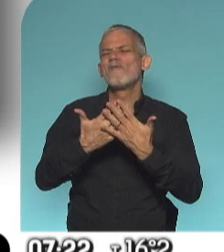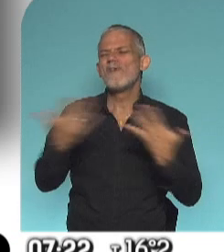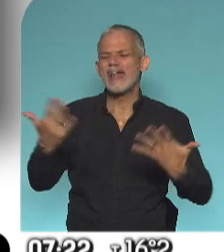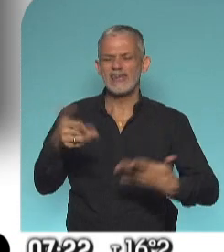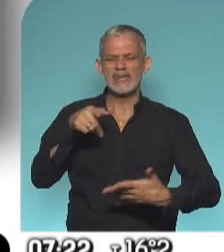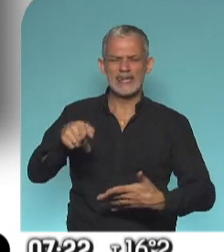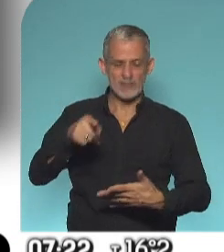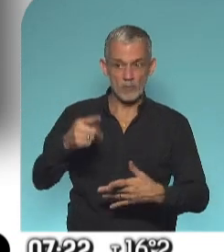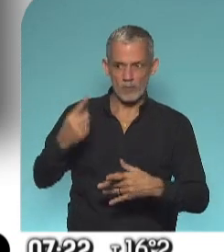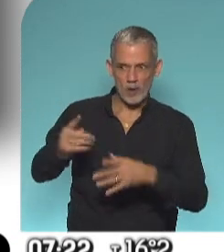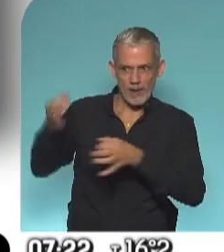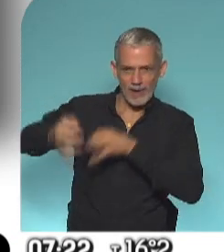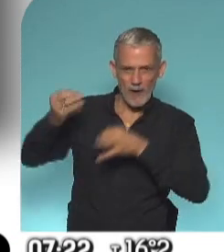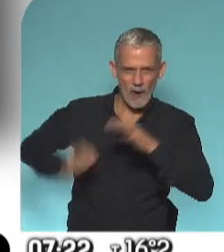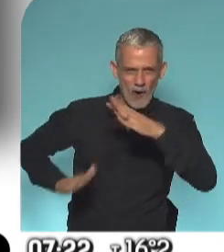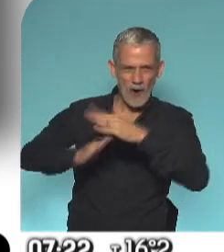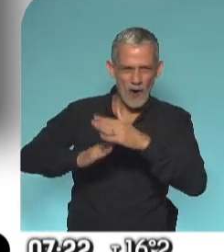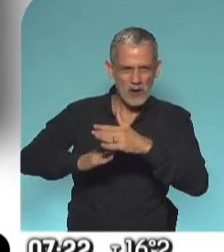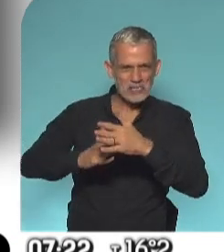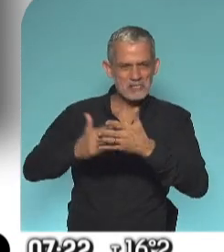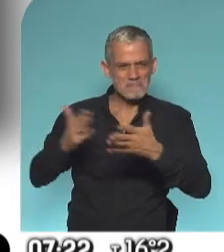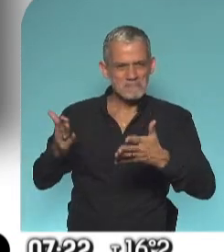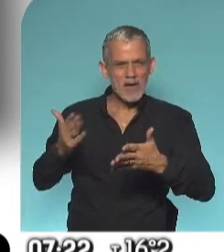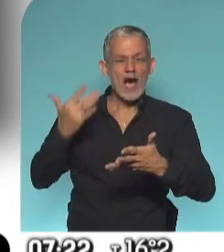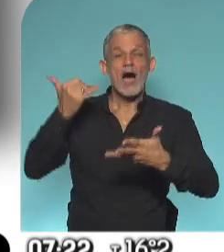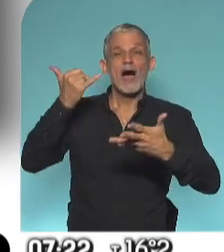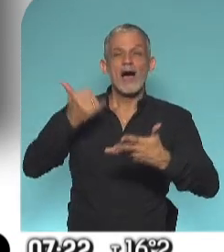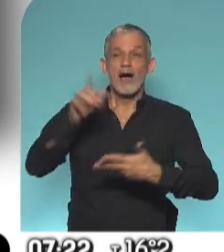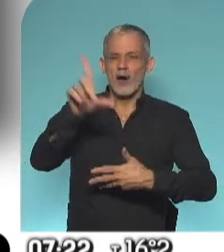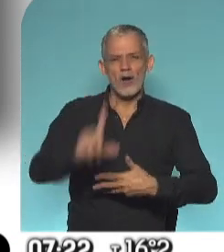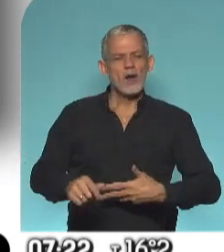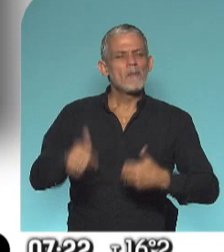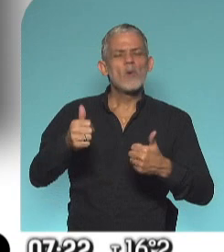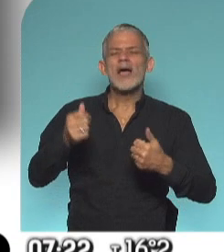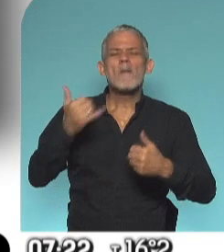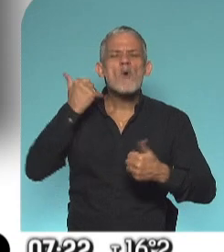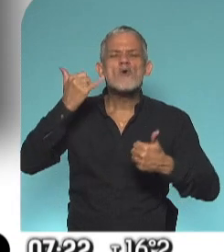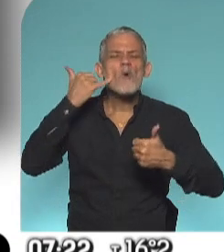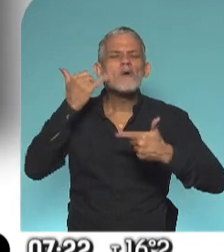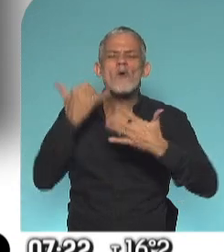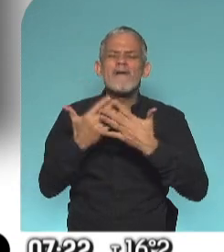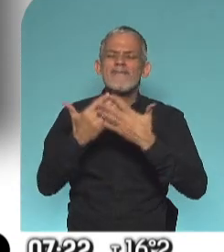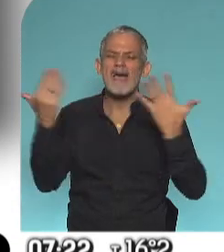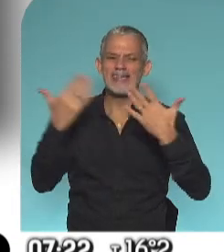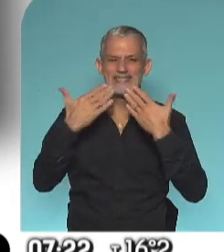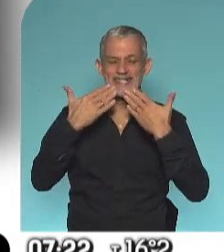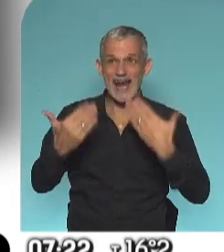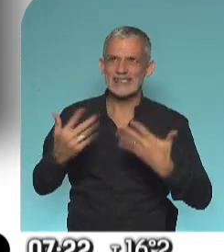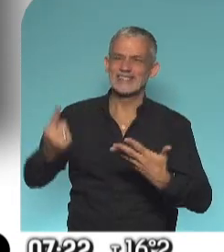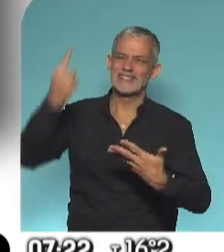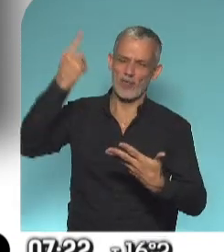la Corte Suprema de Justicia de la Nación. Ahí la República está muy, muy feliz, gracias a